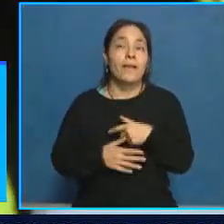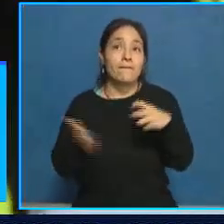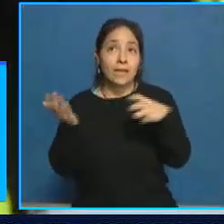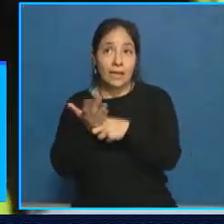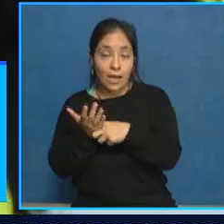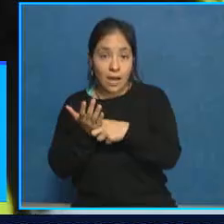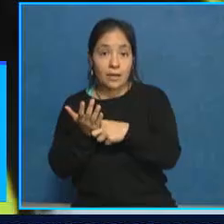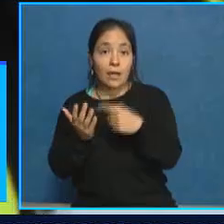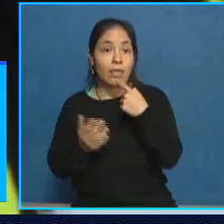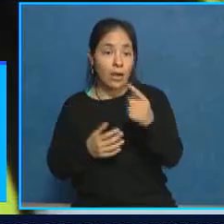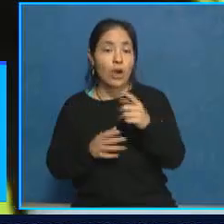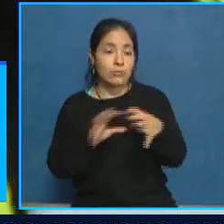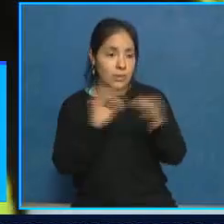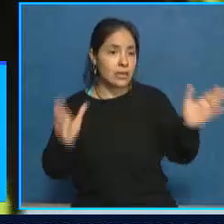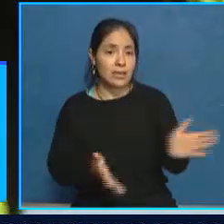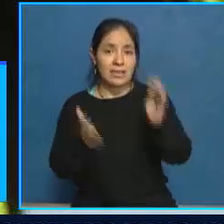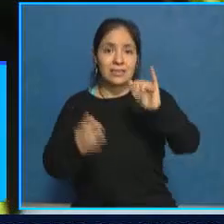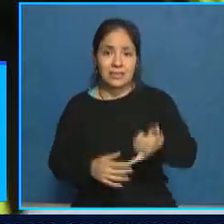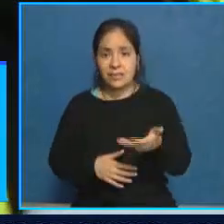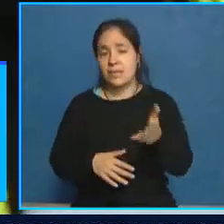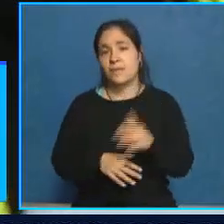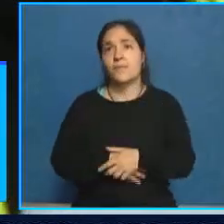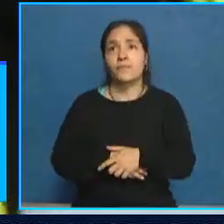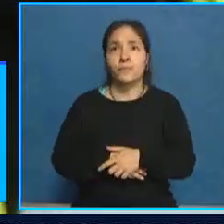dejó salir bajo fianza.